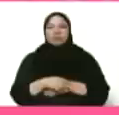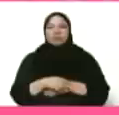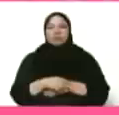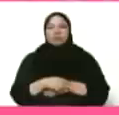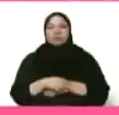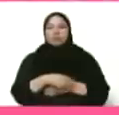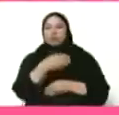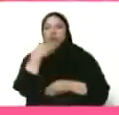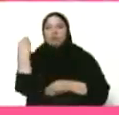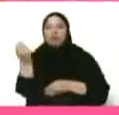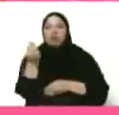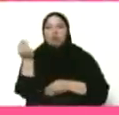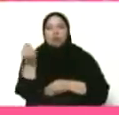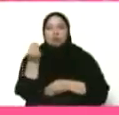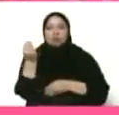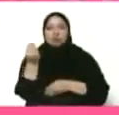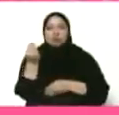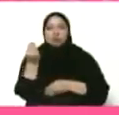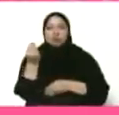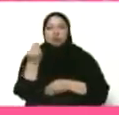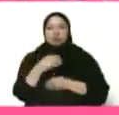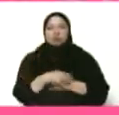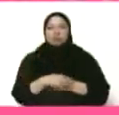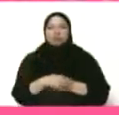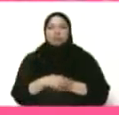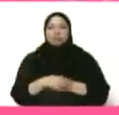La juventud tiene que, si bien